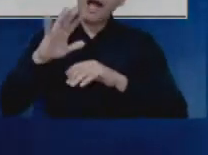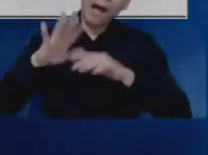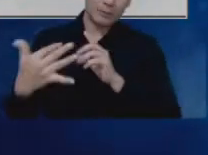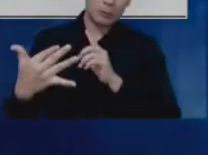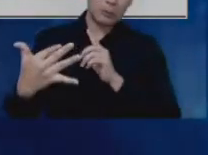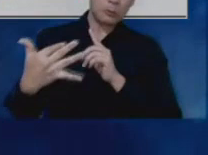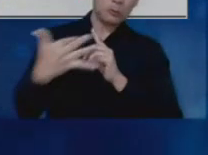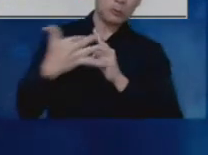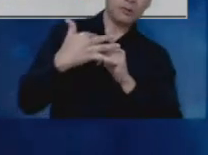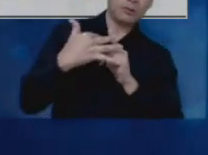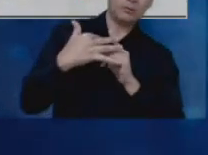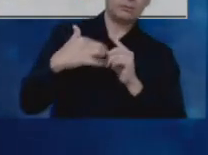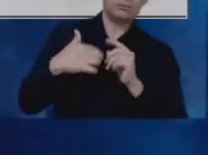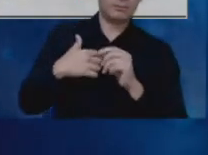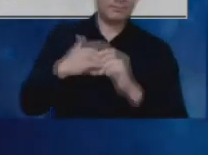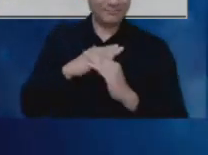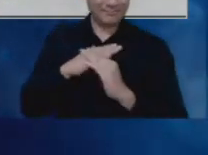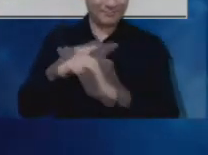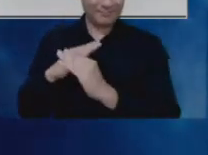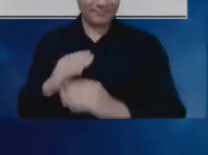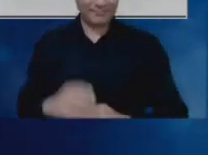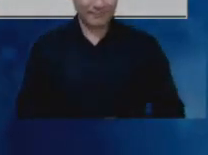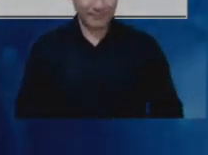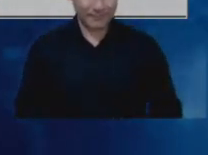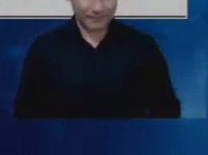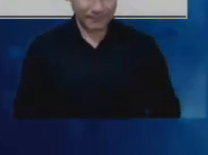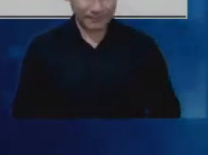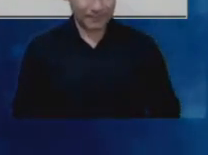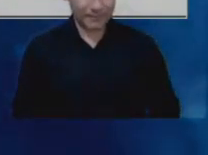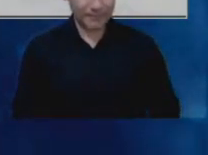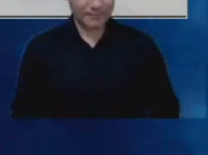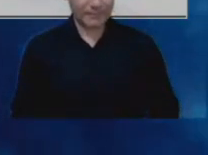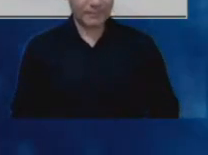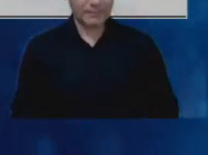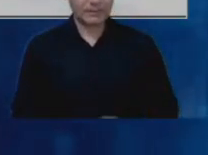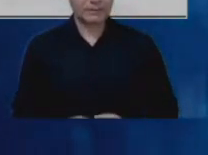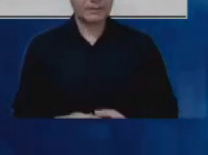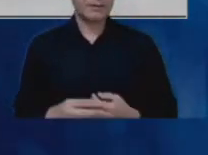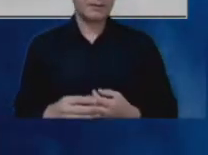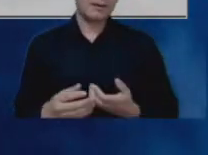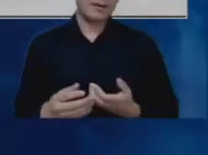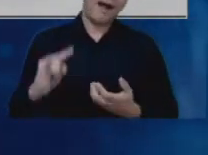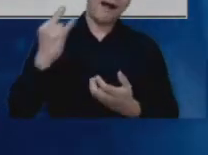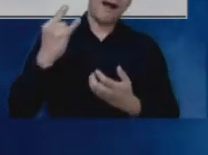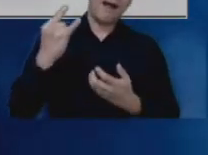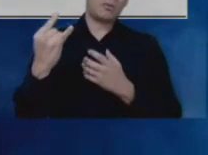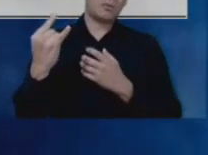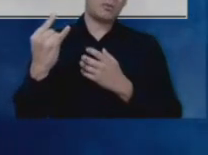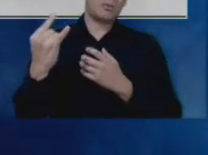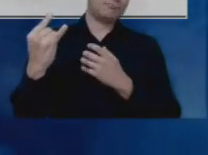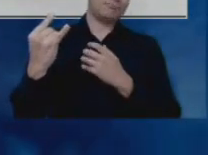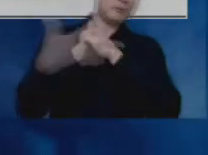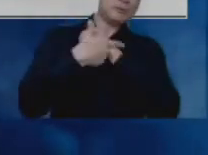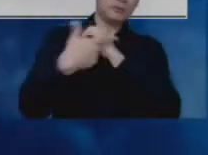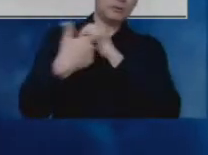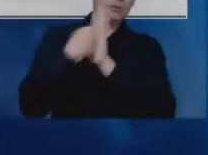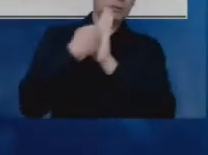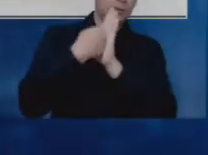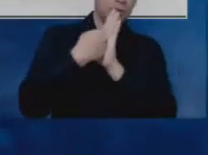Anteriormente esto puede ser tan importante como la ciberseguridad o un ataque, un ciberataque. Muchas gracias.